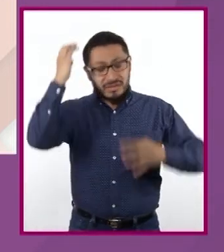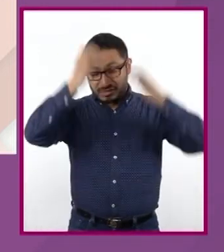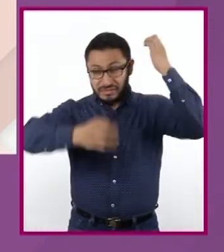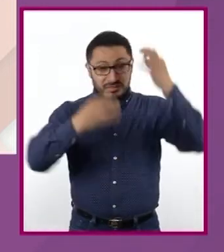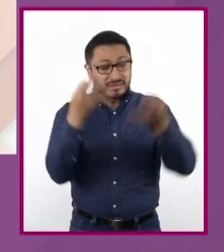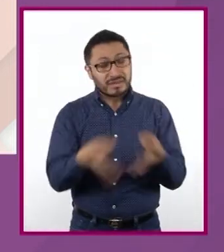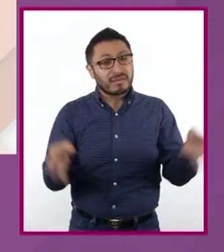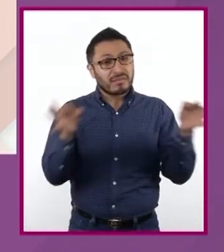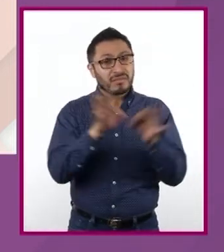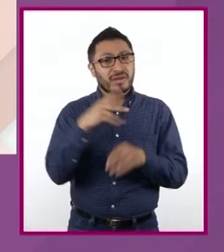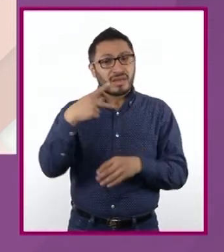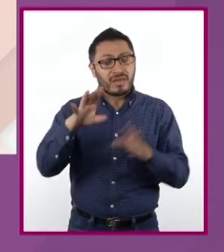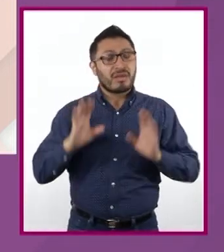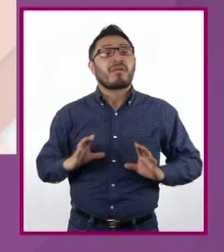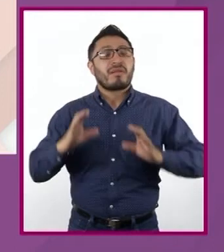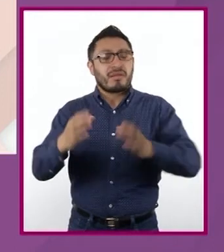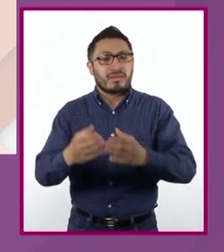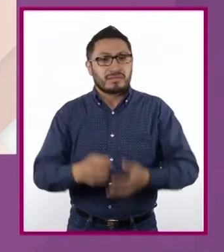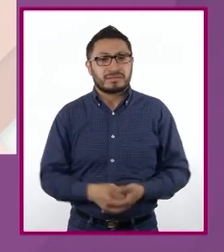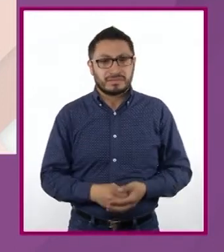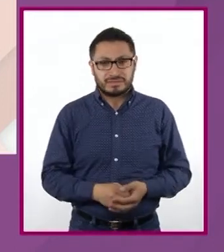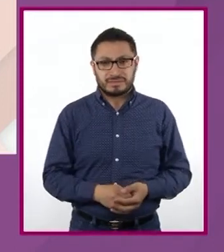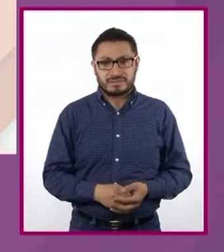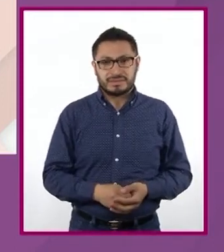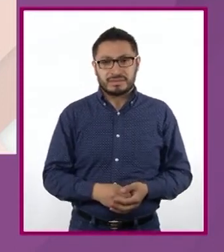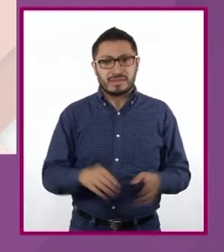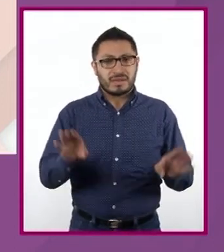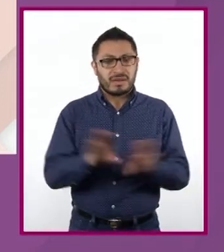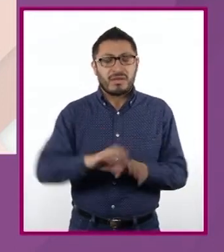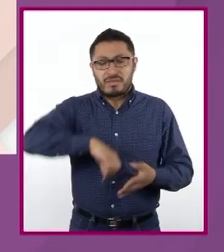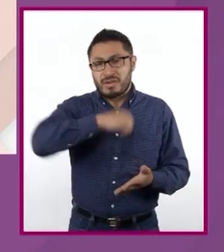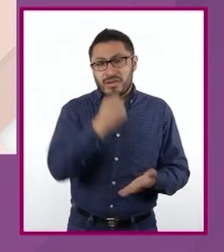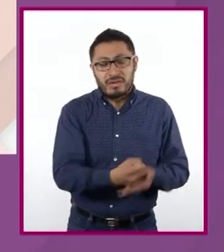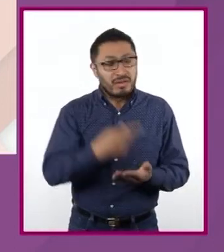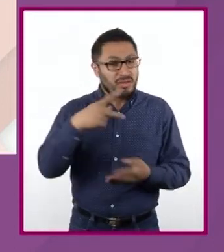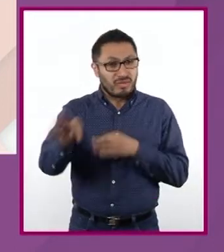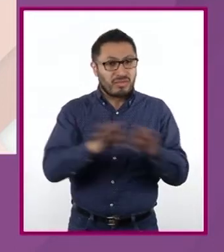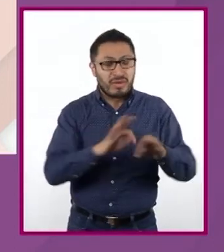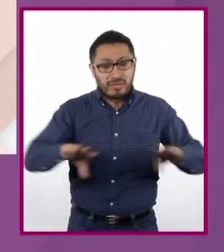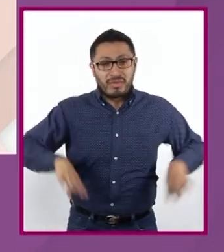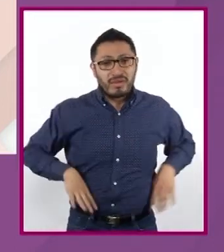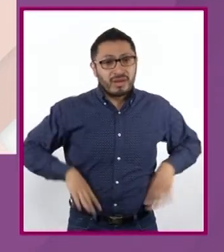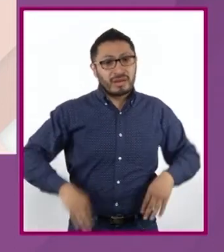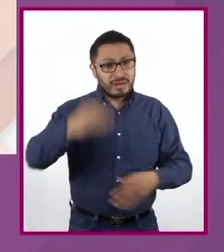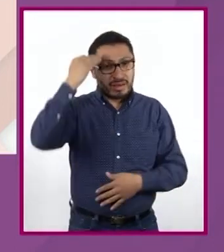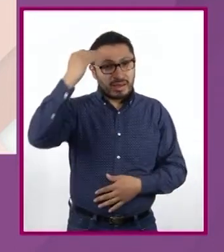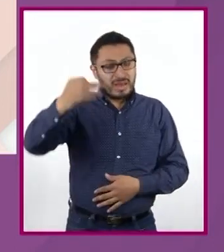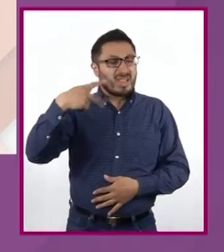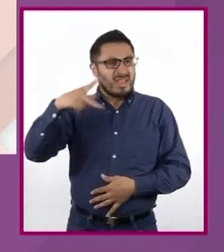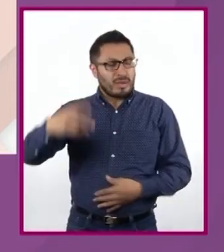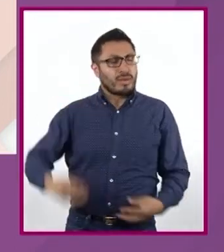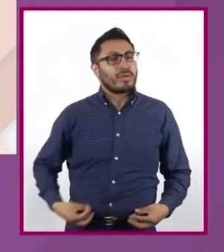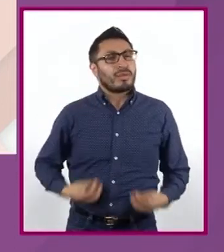ocurrieron donde vivió? ¿Cómo retrata su obra las características de su época?